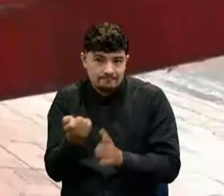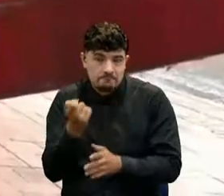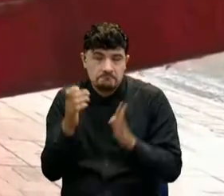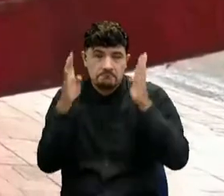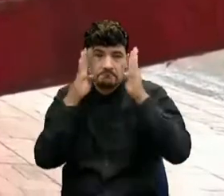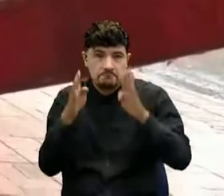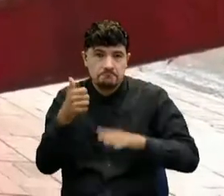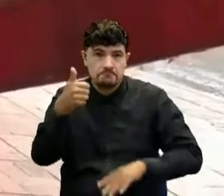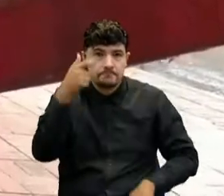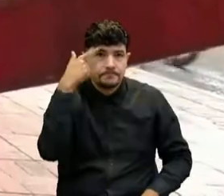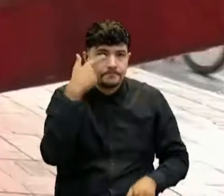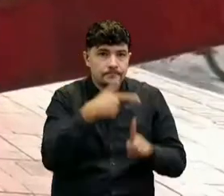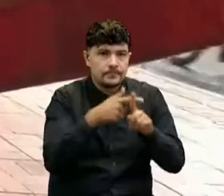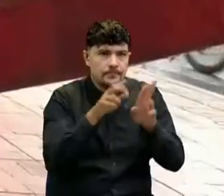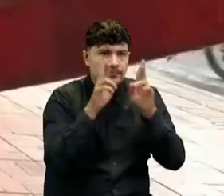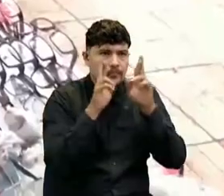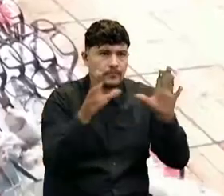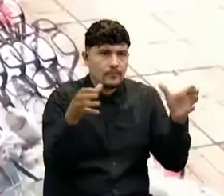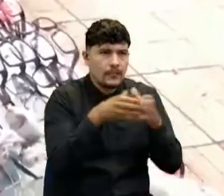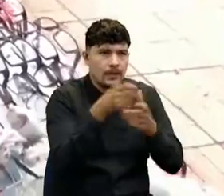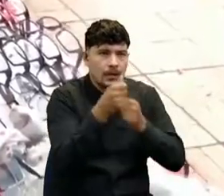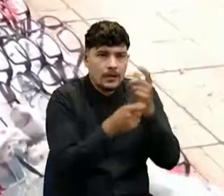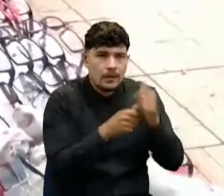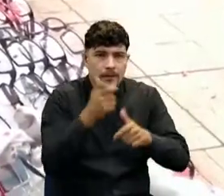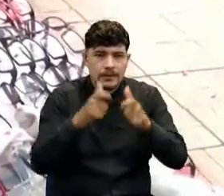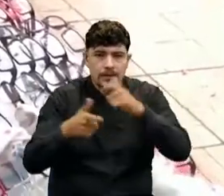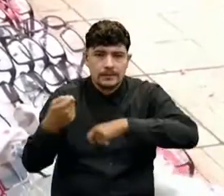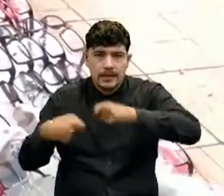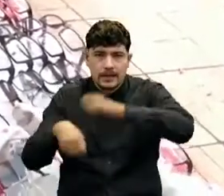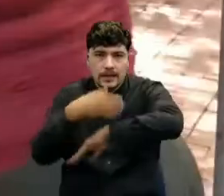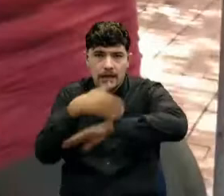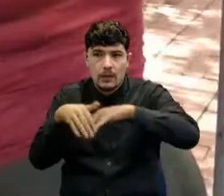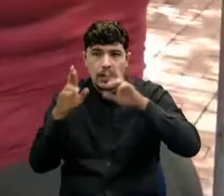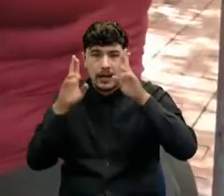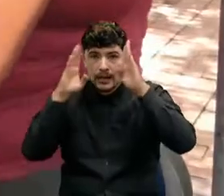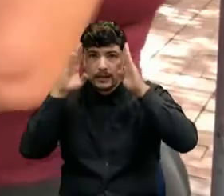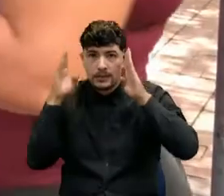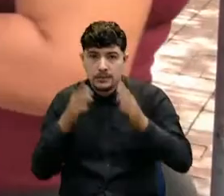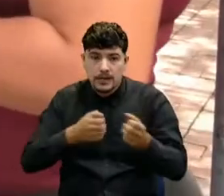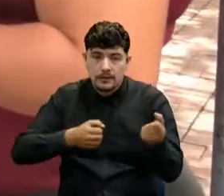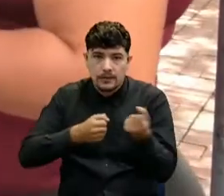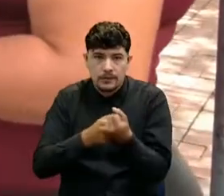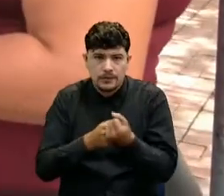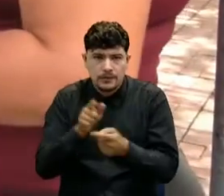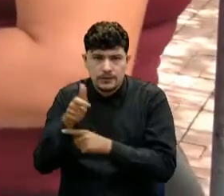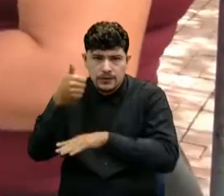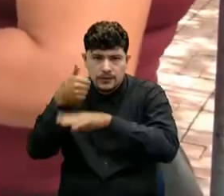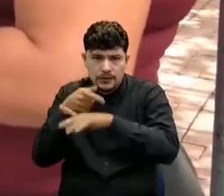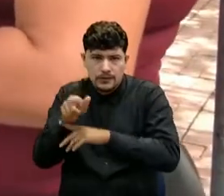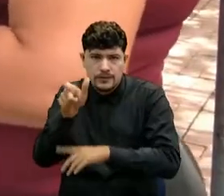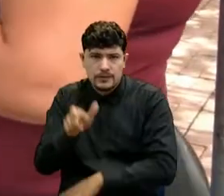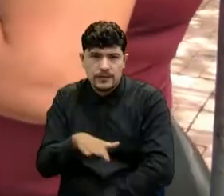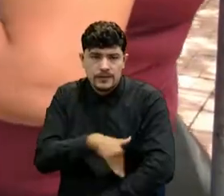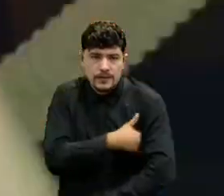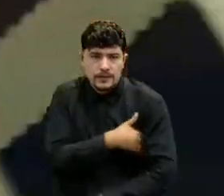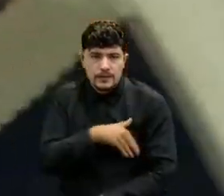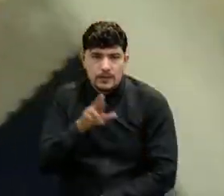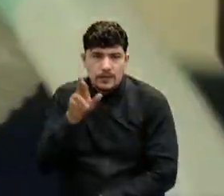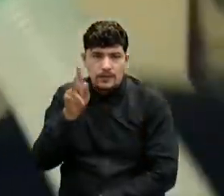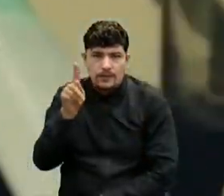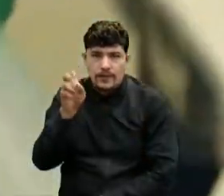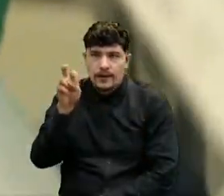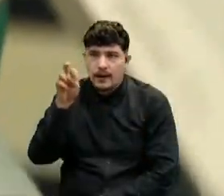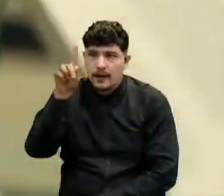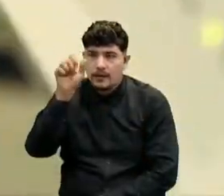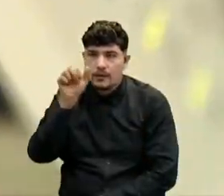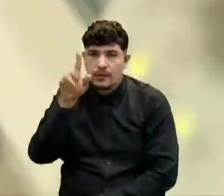ser tenidos en cuenta en las nuevas medidas restrictivas que se ordenen en el puesto de mando unificado dirigido por el ministro de Salud Fernando Ruiz desde